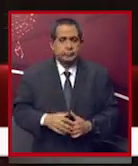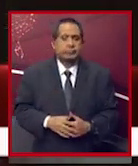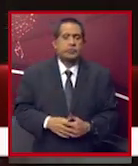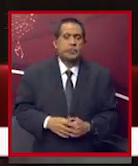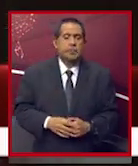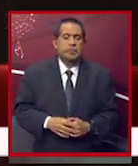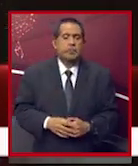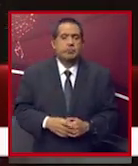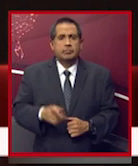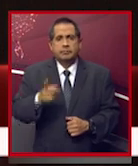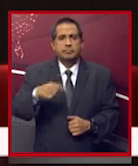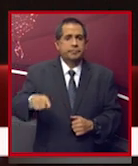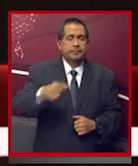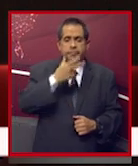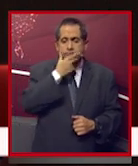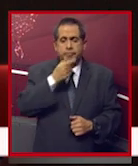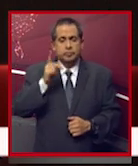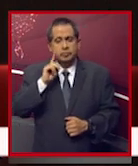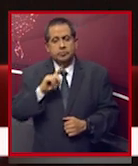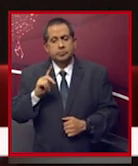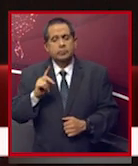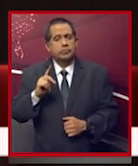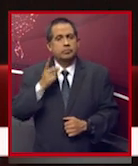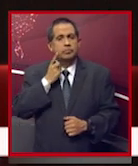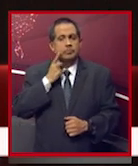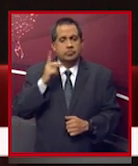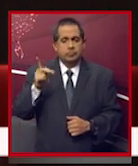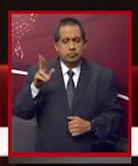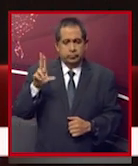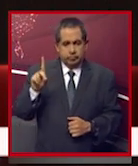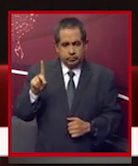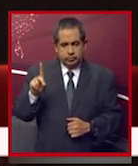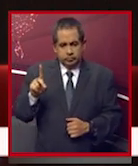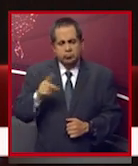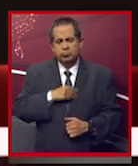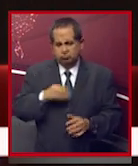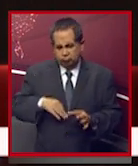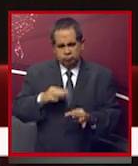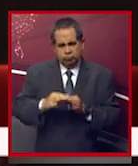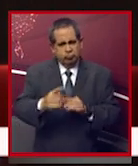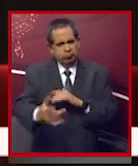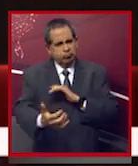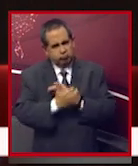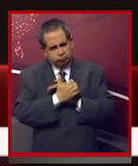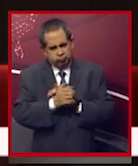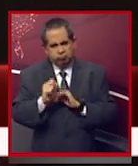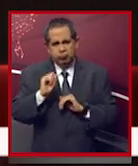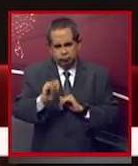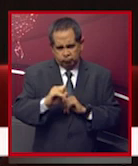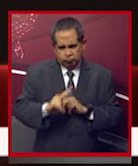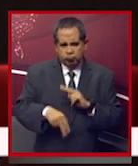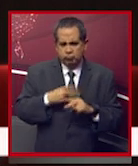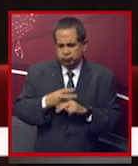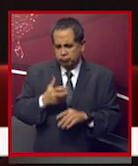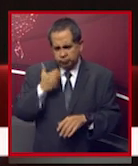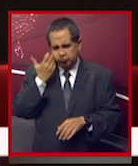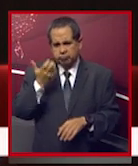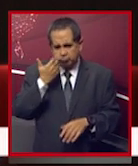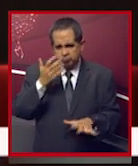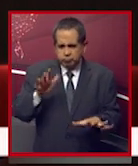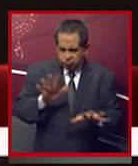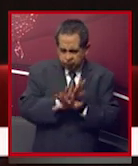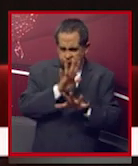Las legisladoras y legisladores del PRD cumpliremos las exigencias sociales de ser agentes del cambio para buscar